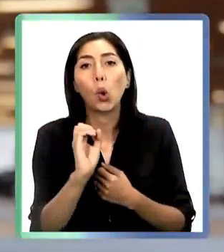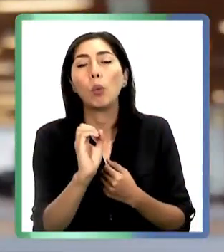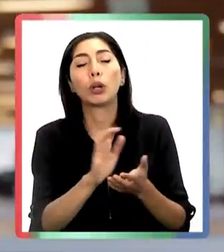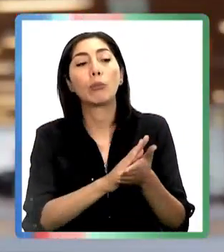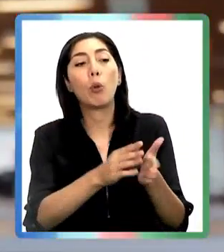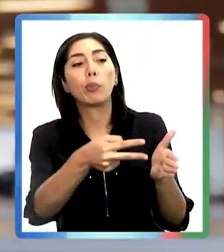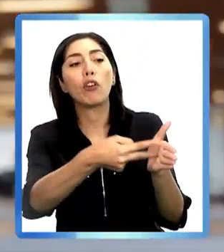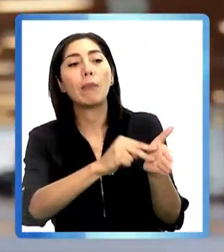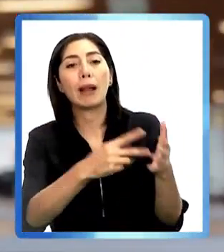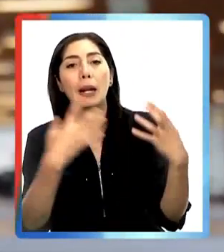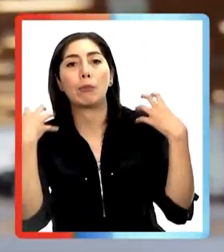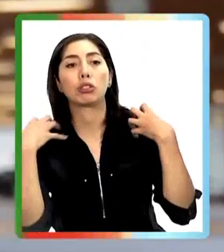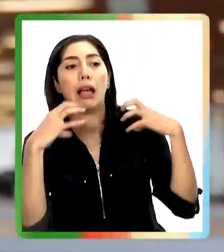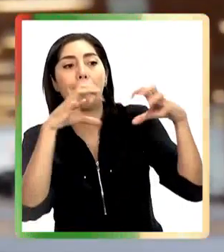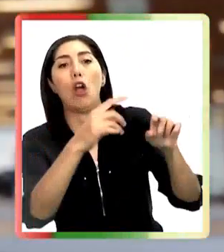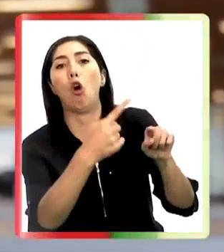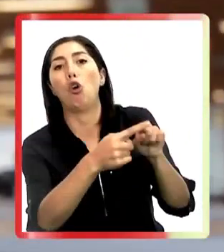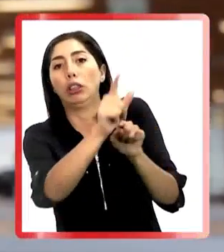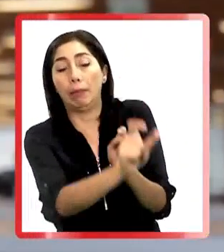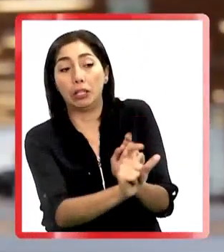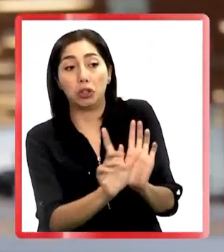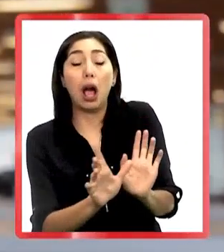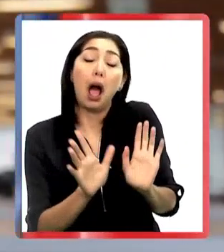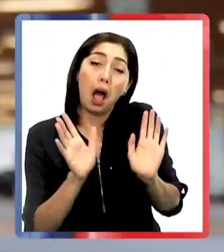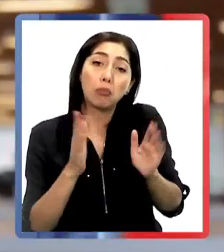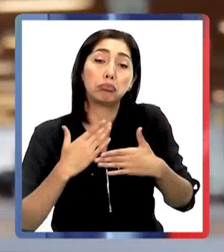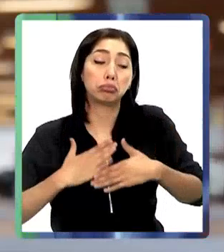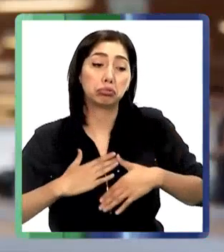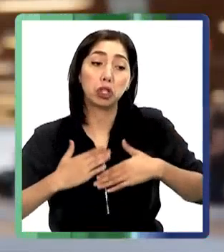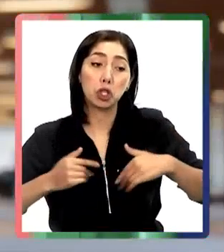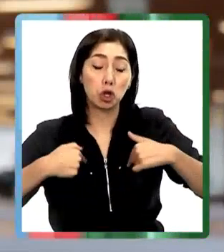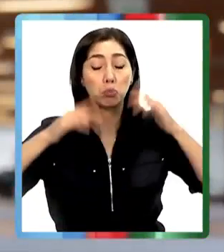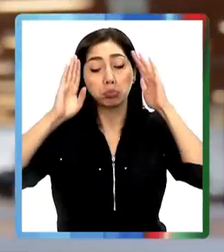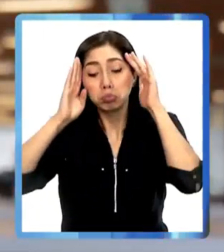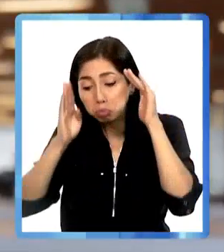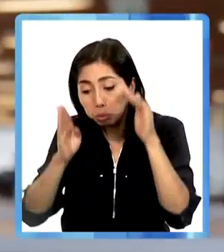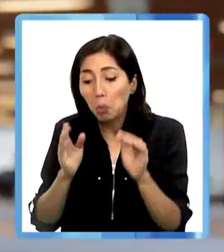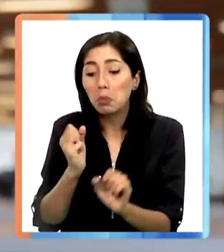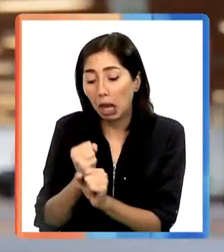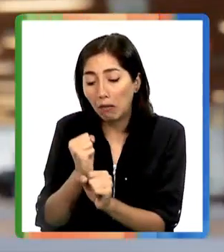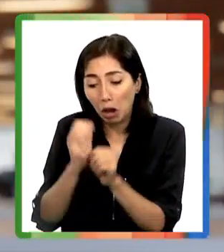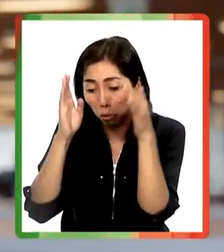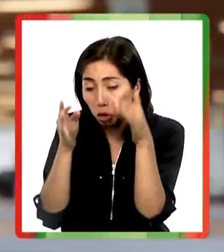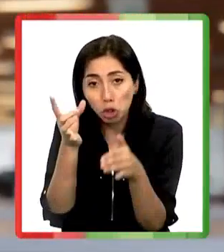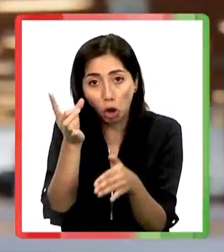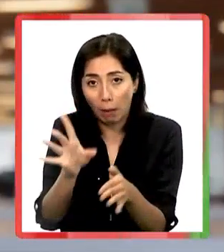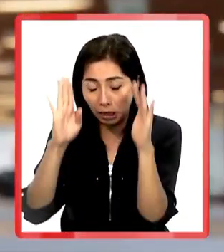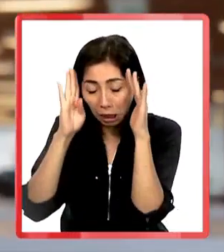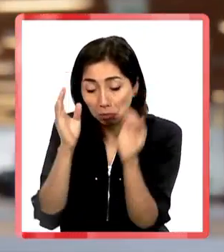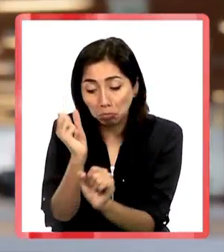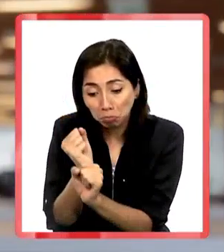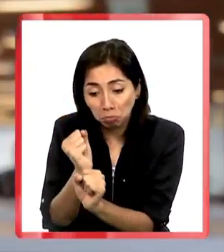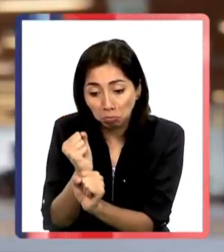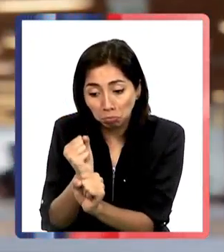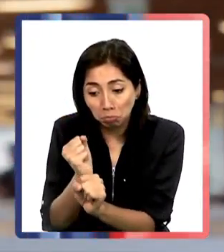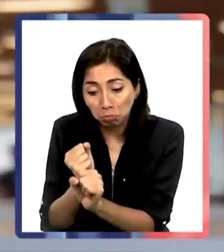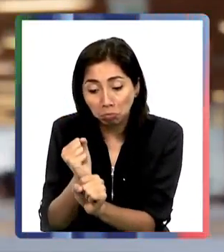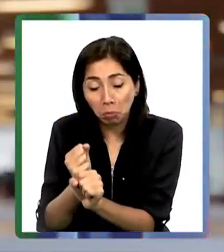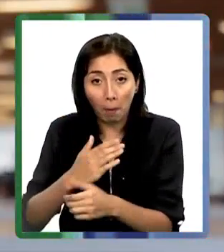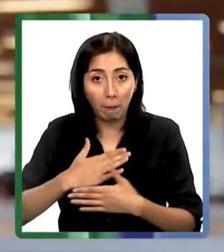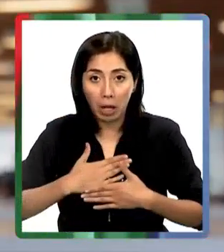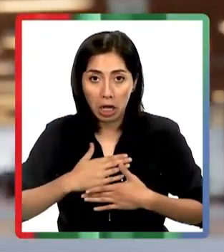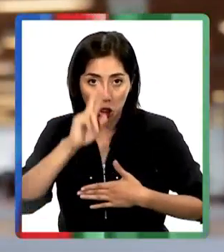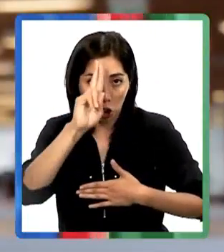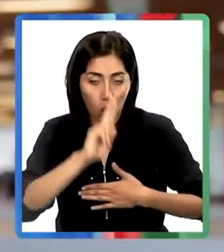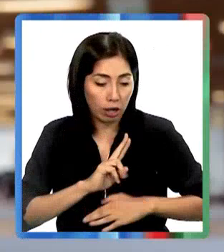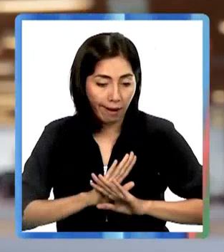problema que no depende de mi accionar, bueno, tratar de dedicarme a mi trabajo, tratar de eh, enfocarme en la